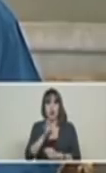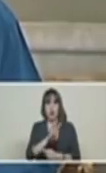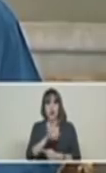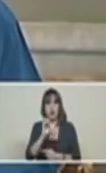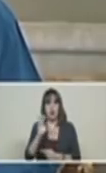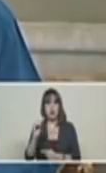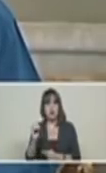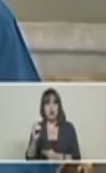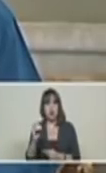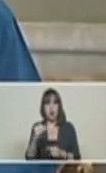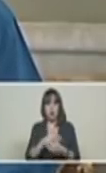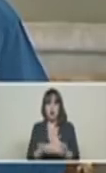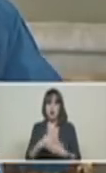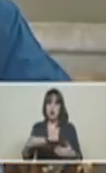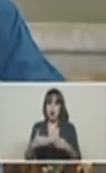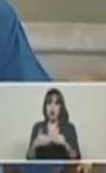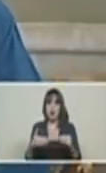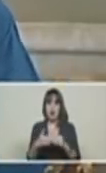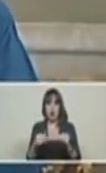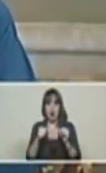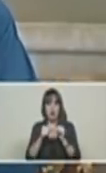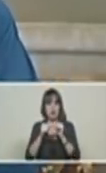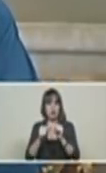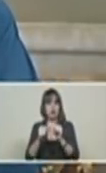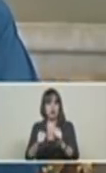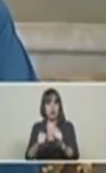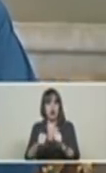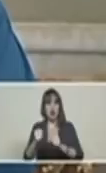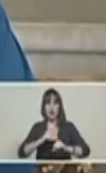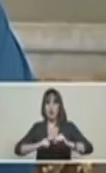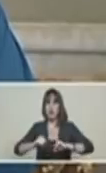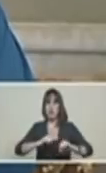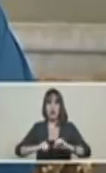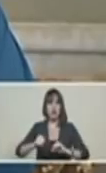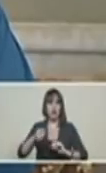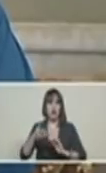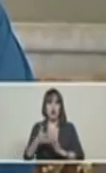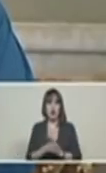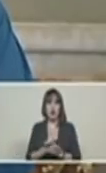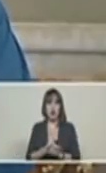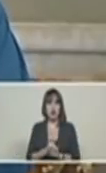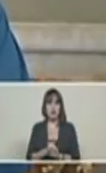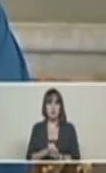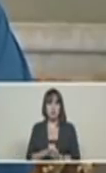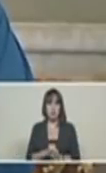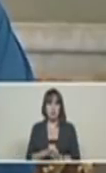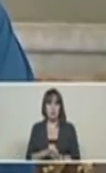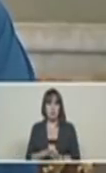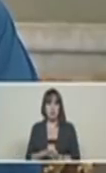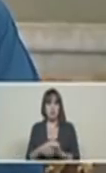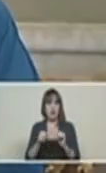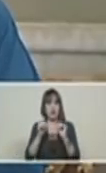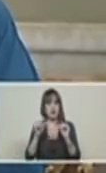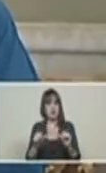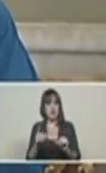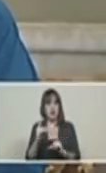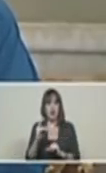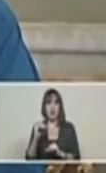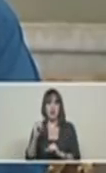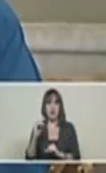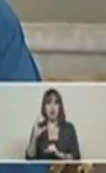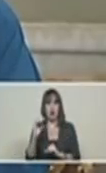dólares en los movimientos que el sistema DICOM